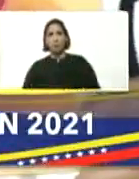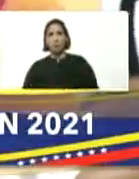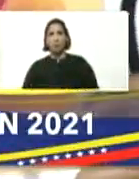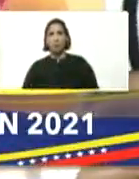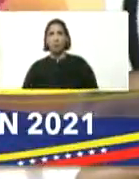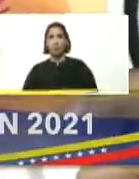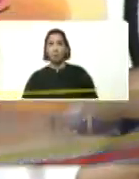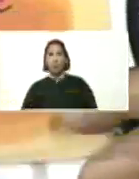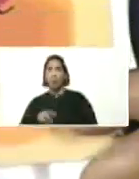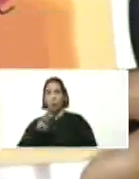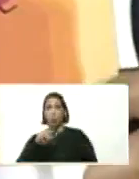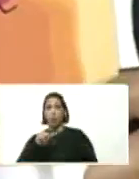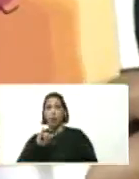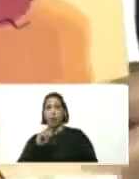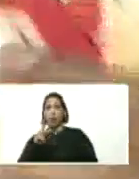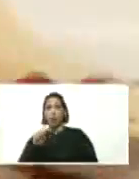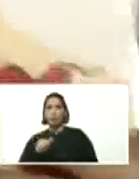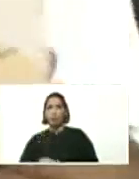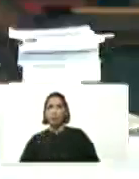Huayca.